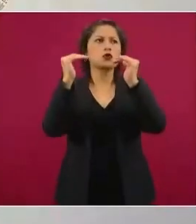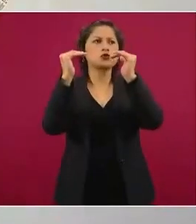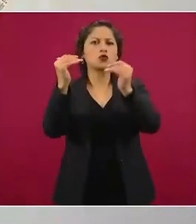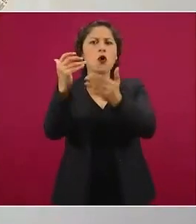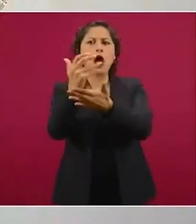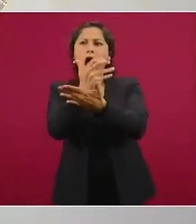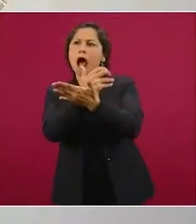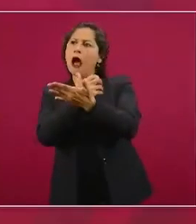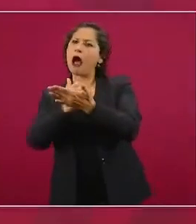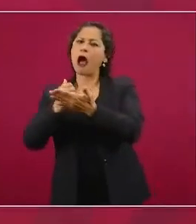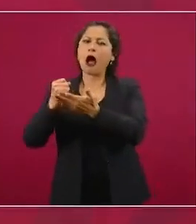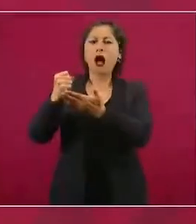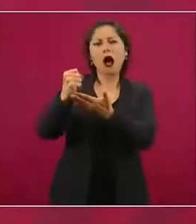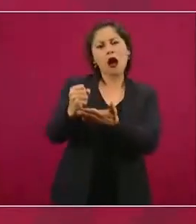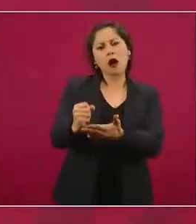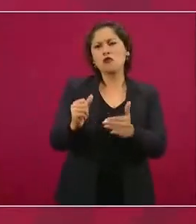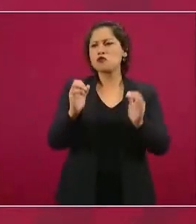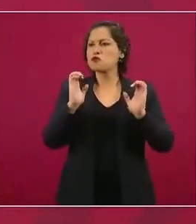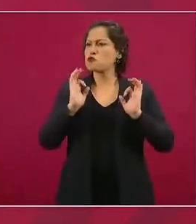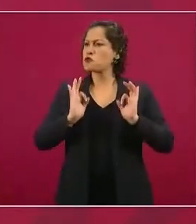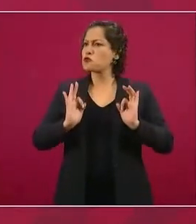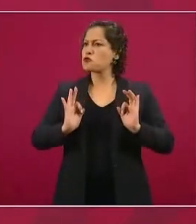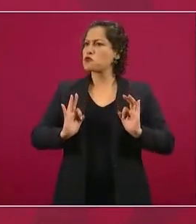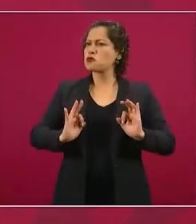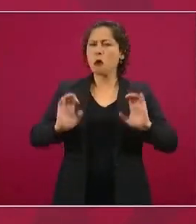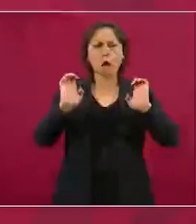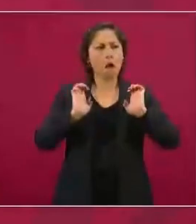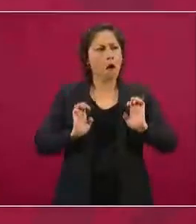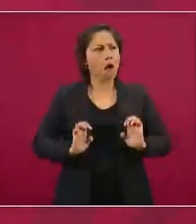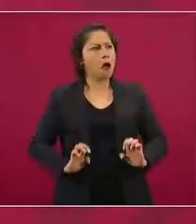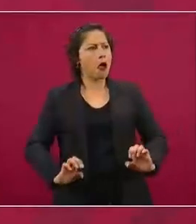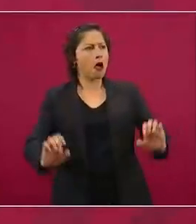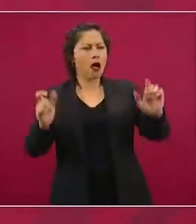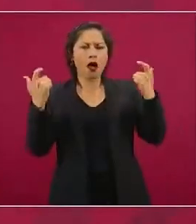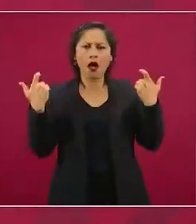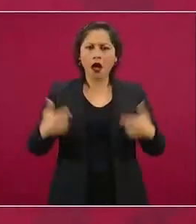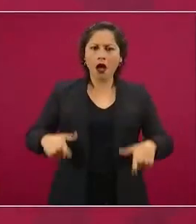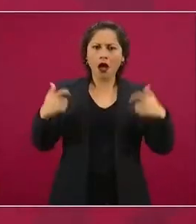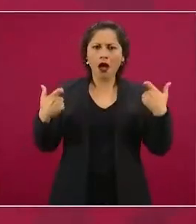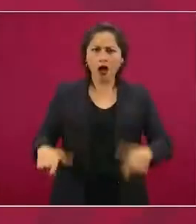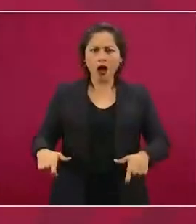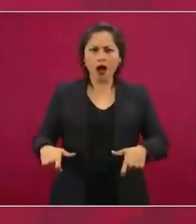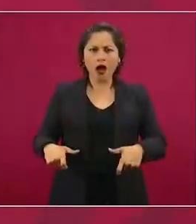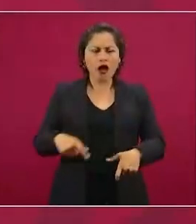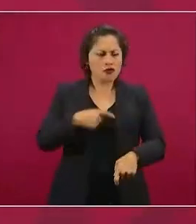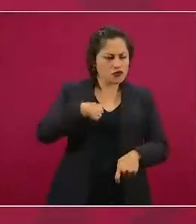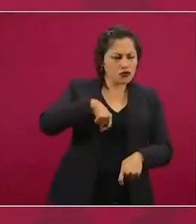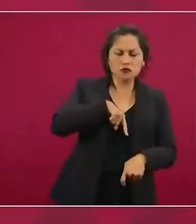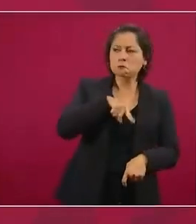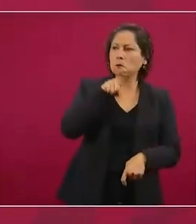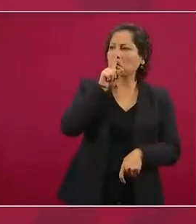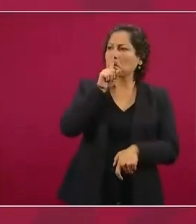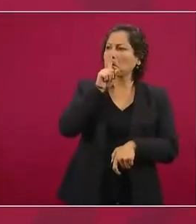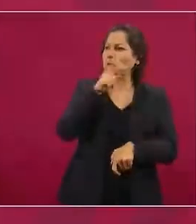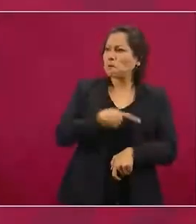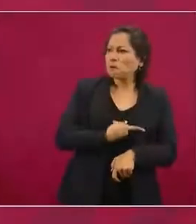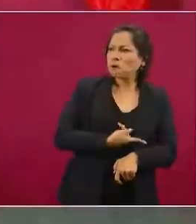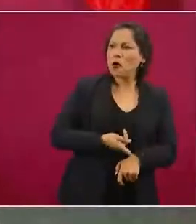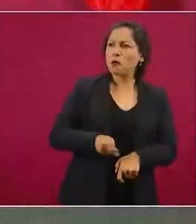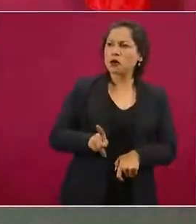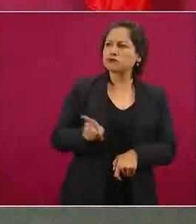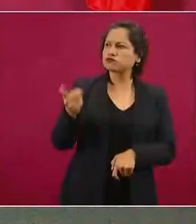que vivan colmados de atenciones, de privilegios, y la mayoría en la pobreza, en el abandono, en la